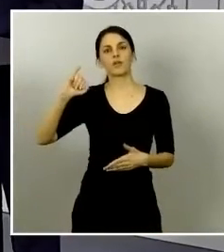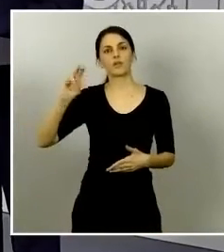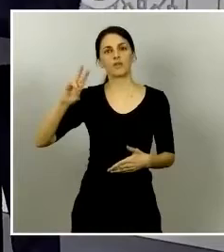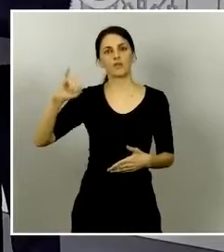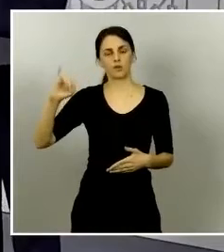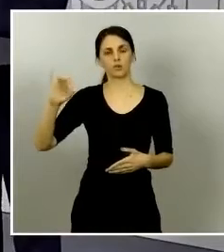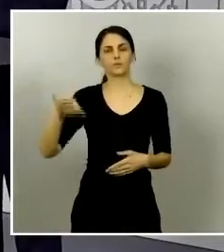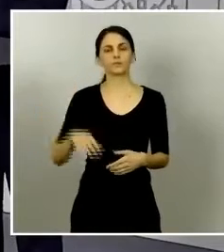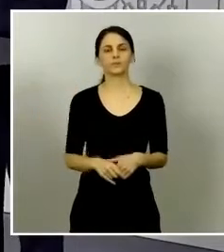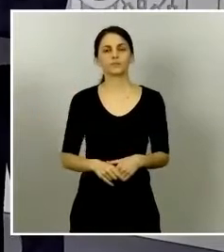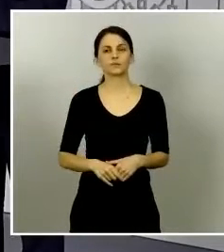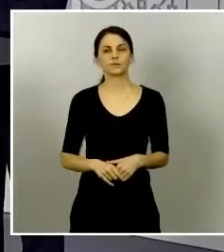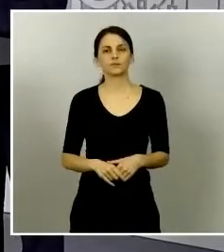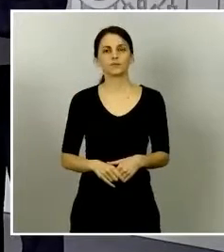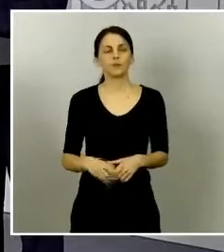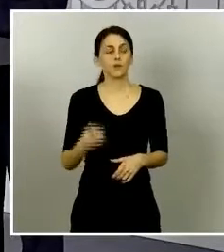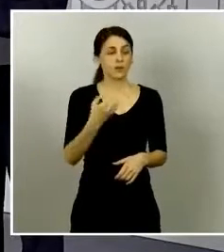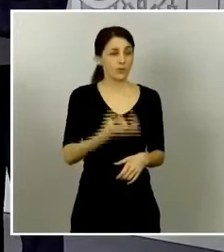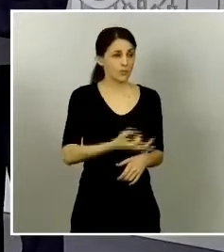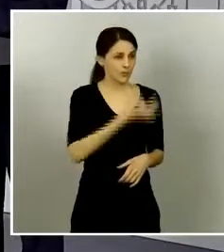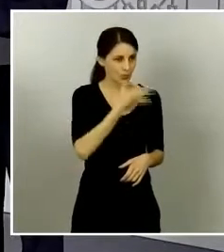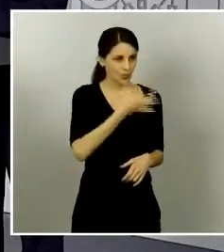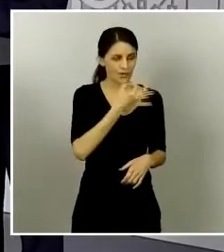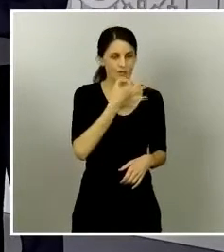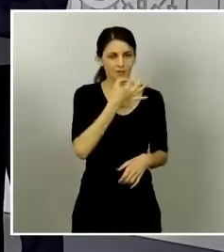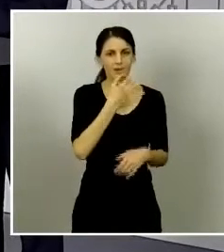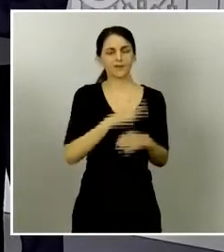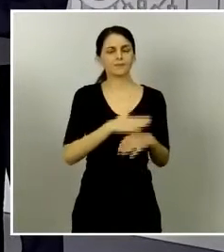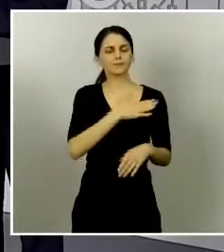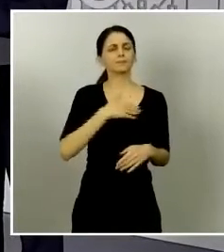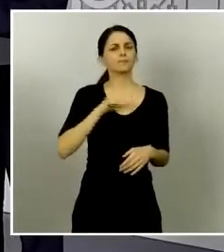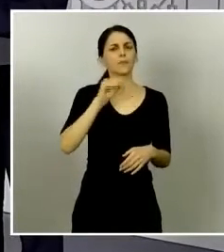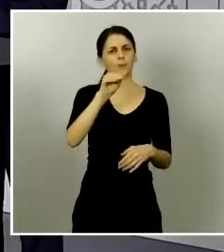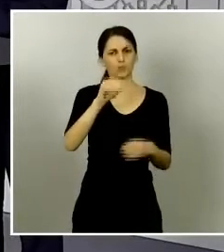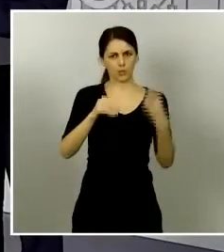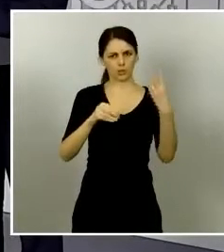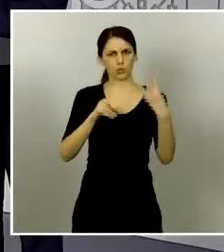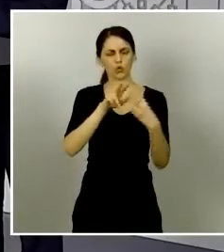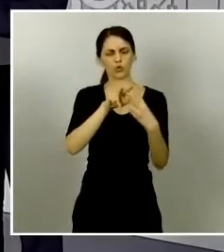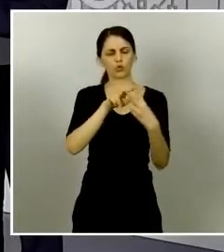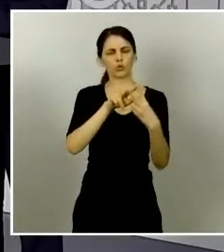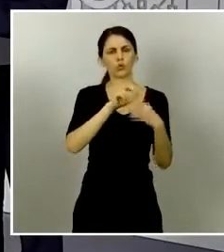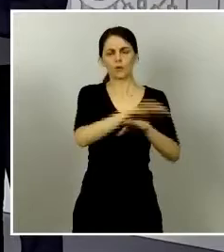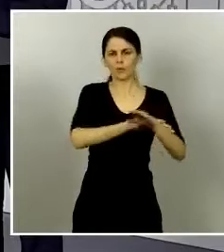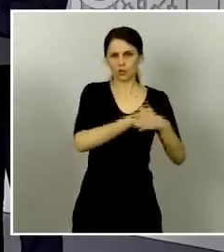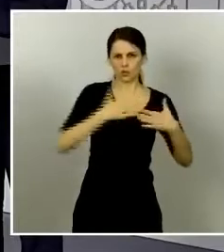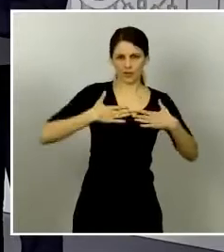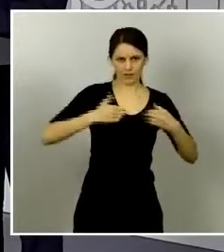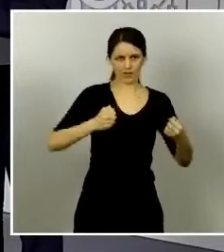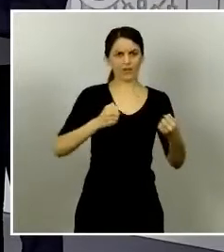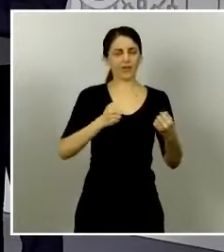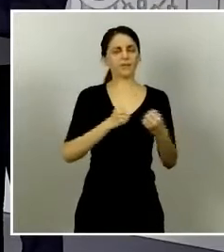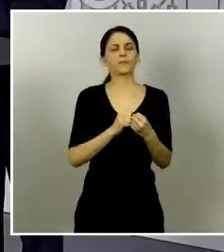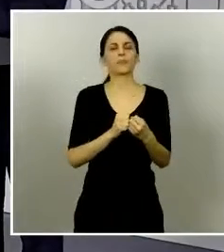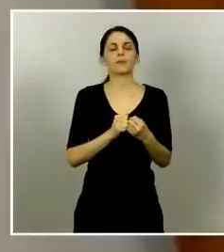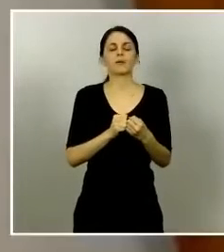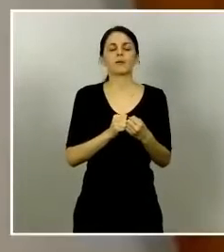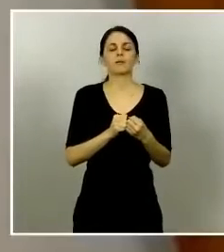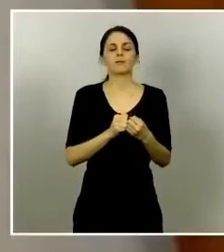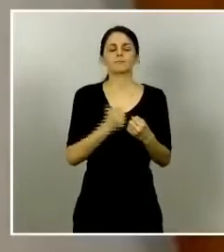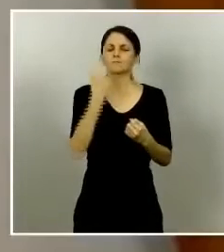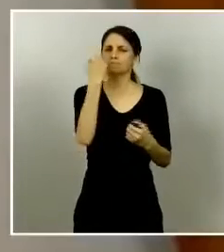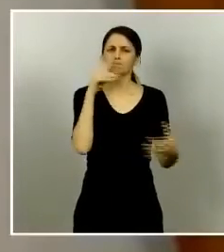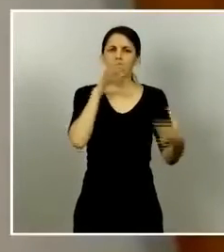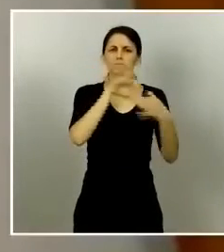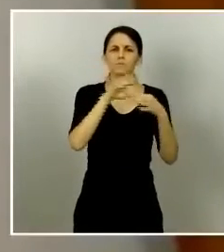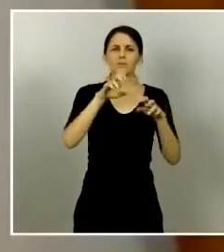Tras esta pregunta, ahora es el turno de Cibio. Adelante. Buenas tardes, soy Ángela Bernardo, de Cibio. Tengo dos preguntas